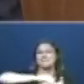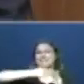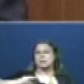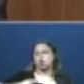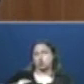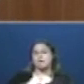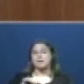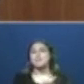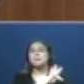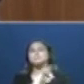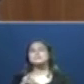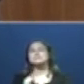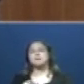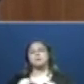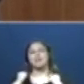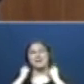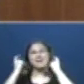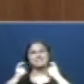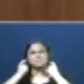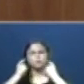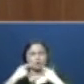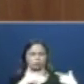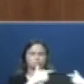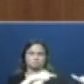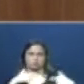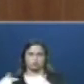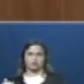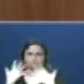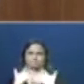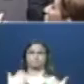esfuerzos sectoriales en esta